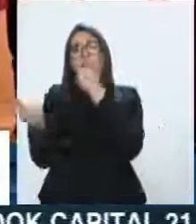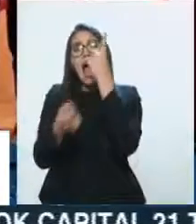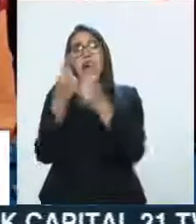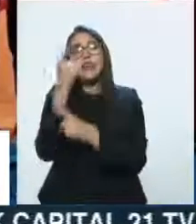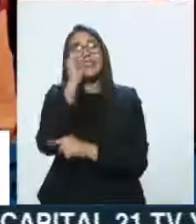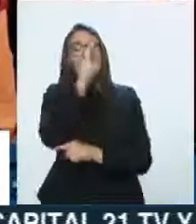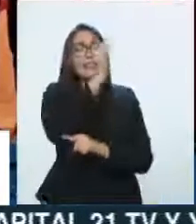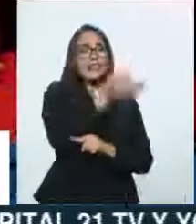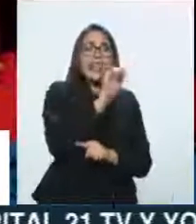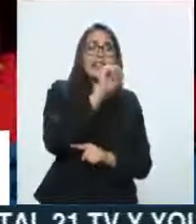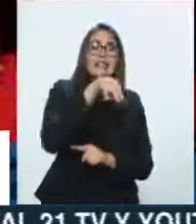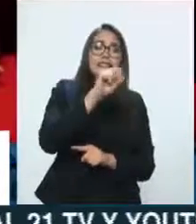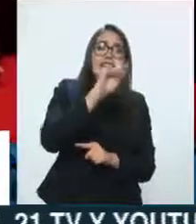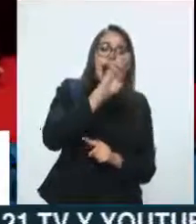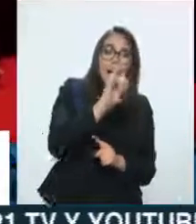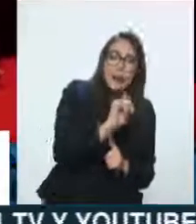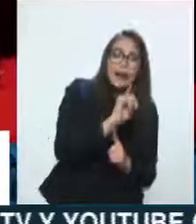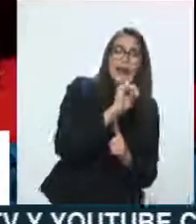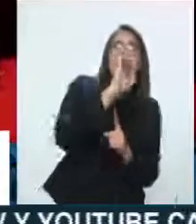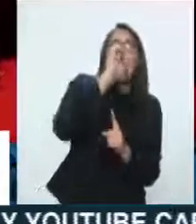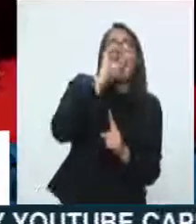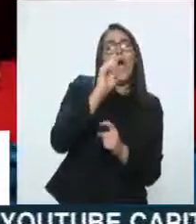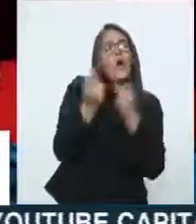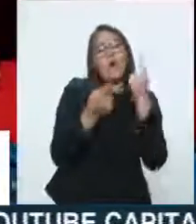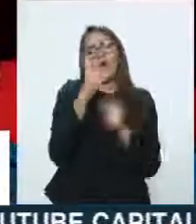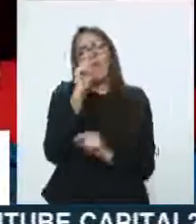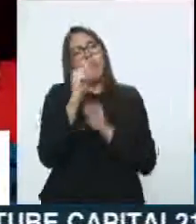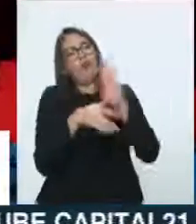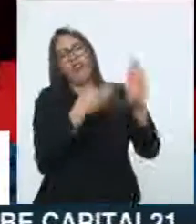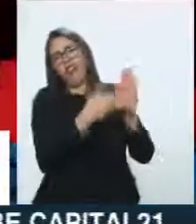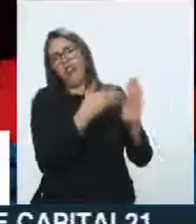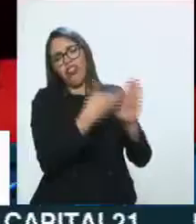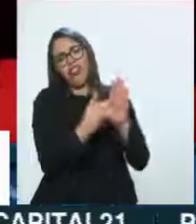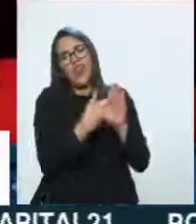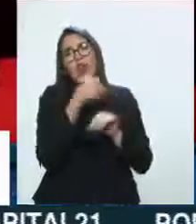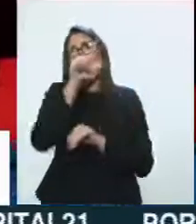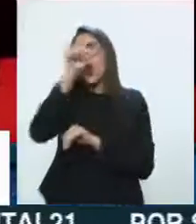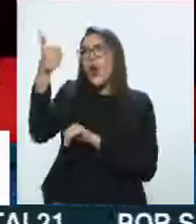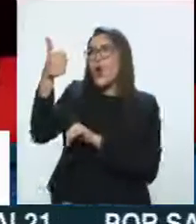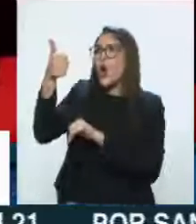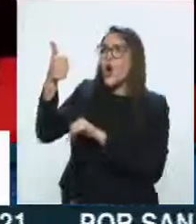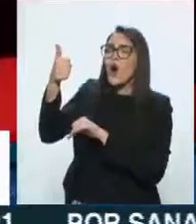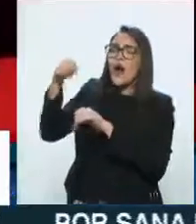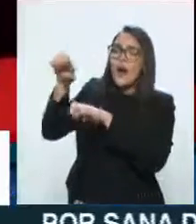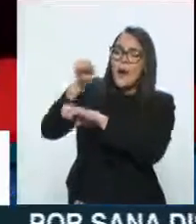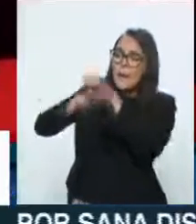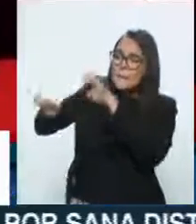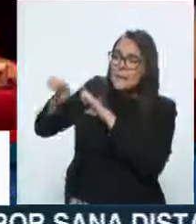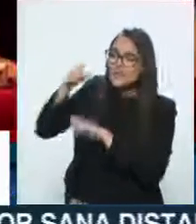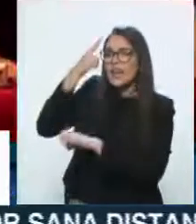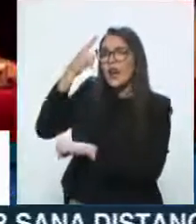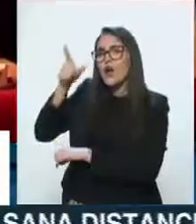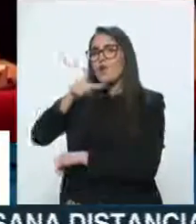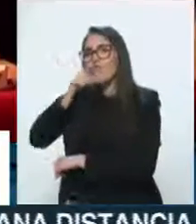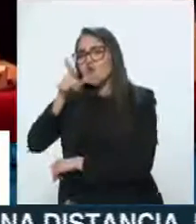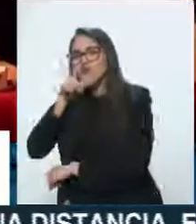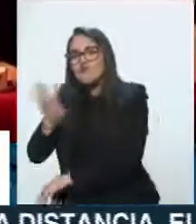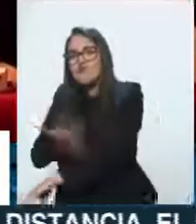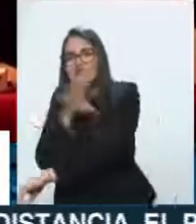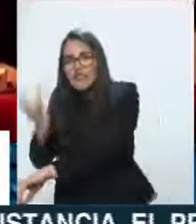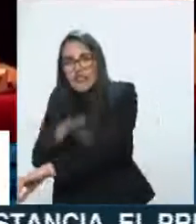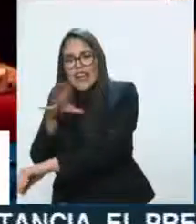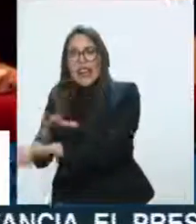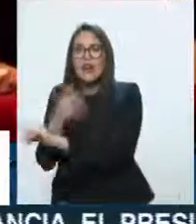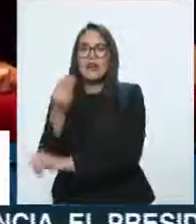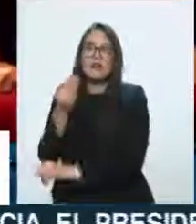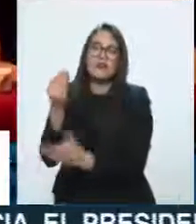nueva regulación de las compañías energéticas privadas, que se han opuesto, que han